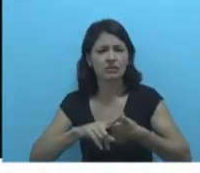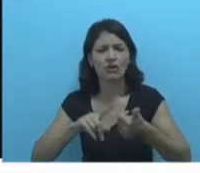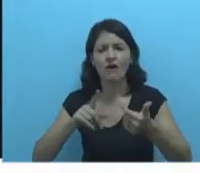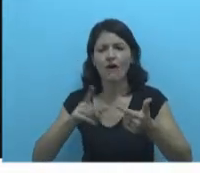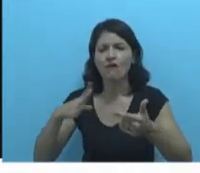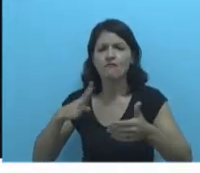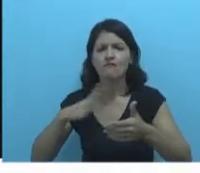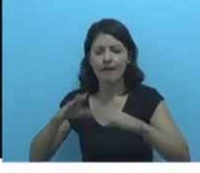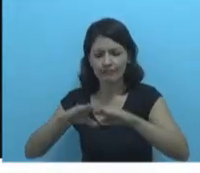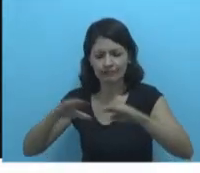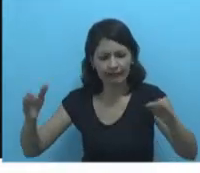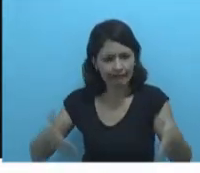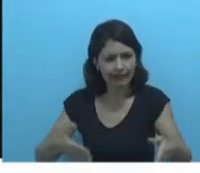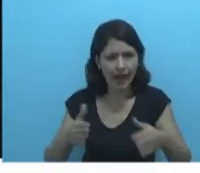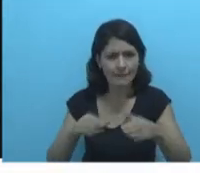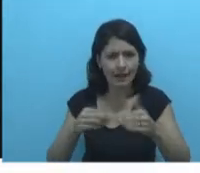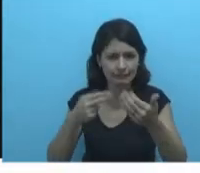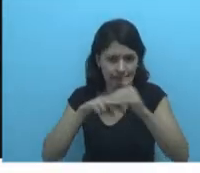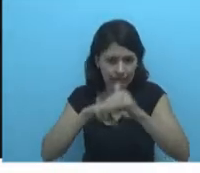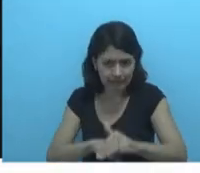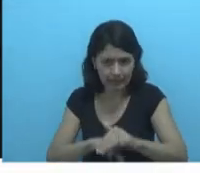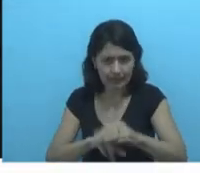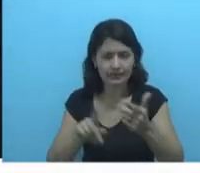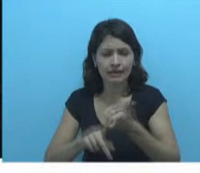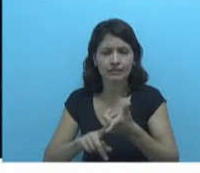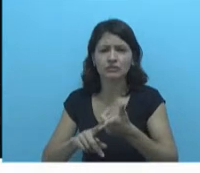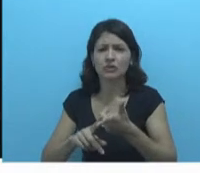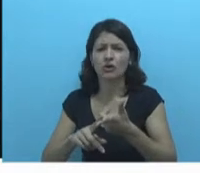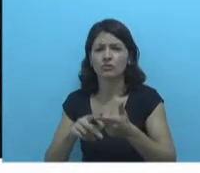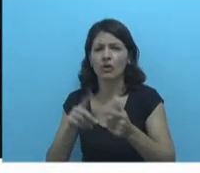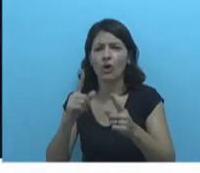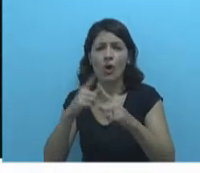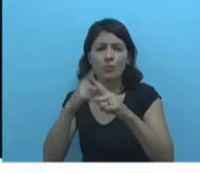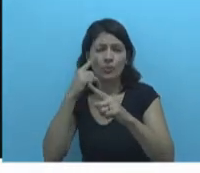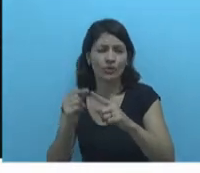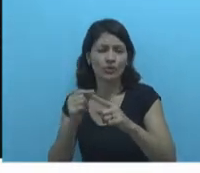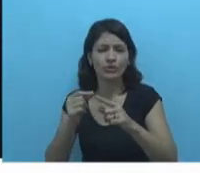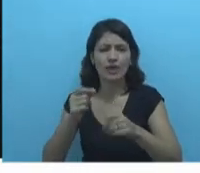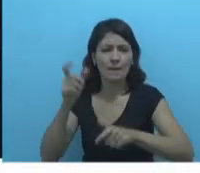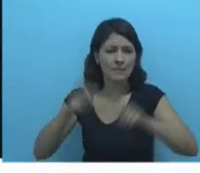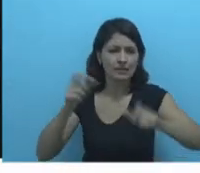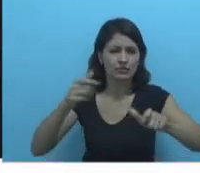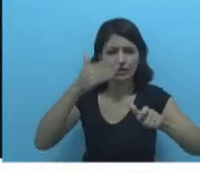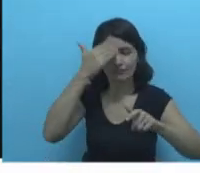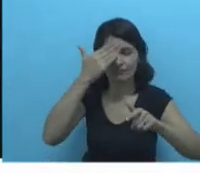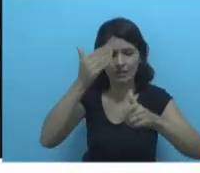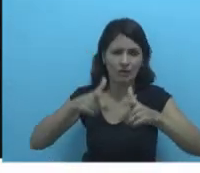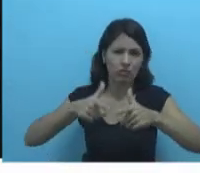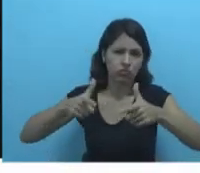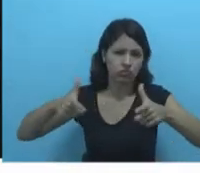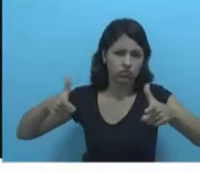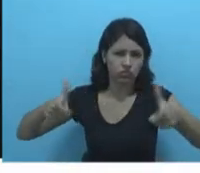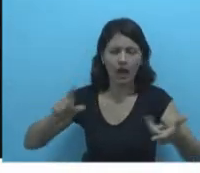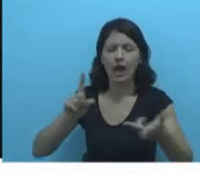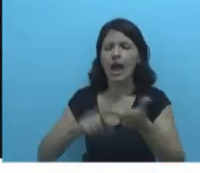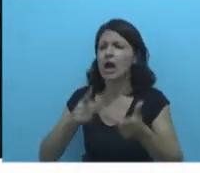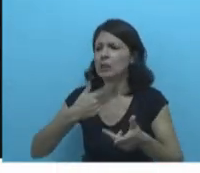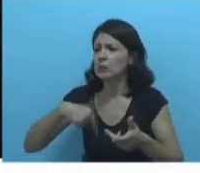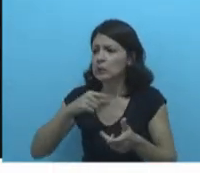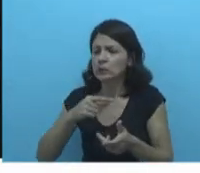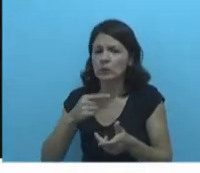de los casos diarios, nos parece sumamente necesario saber cuáles son los motivos por los cuales no se está utilizando, así como nos